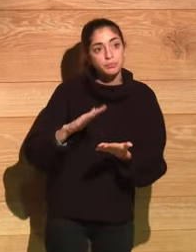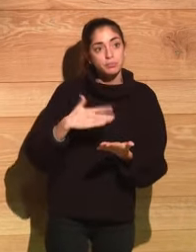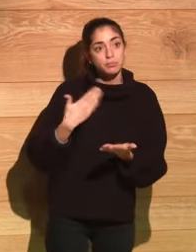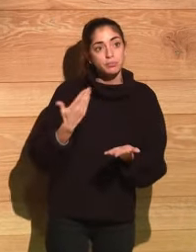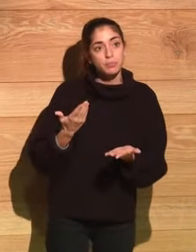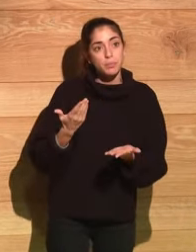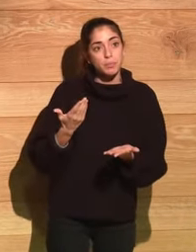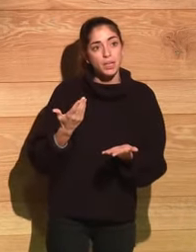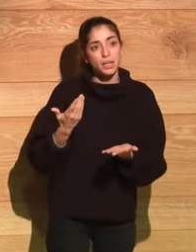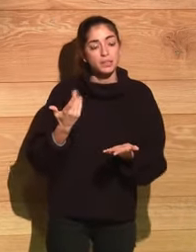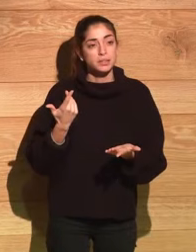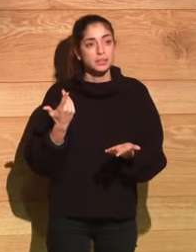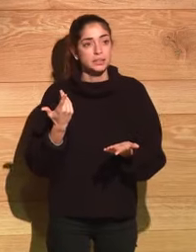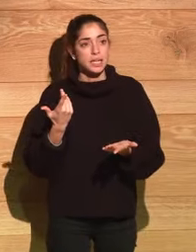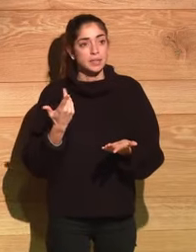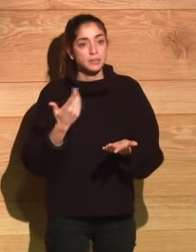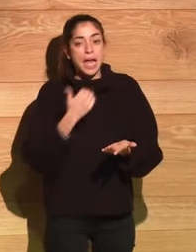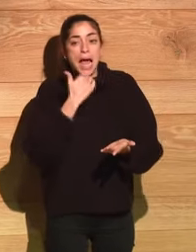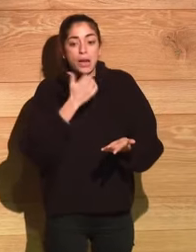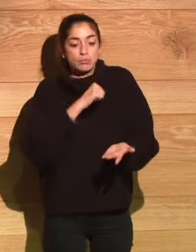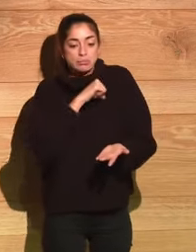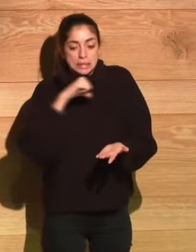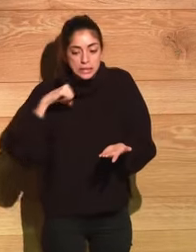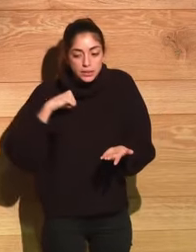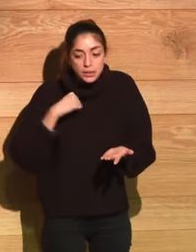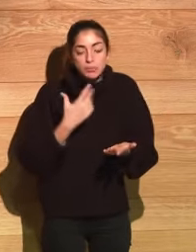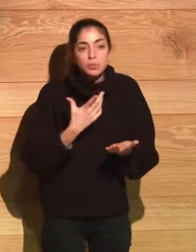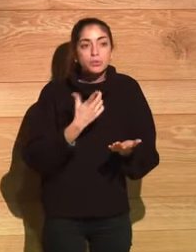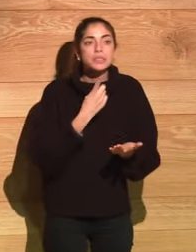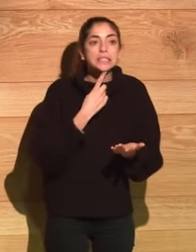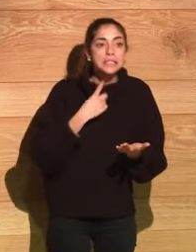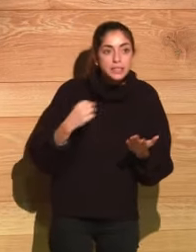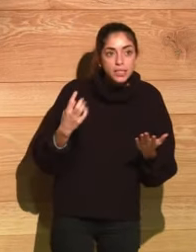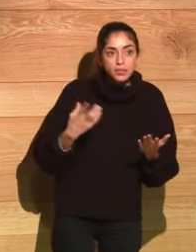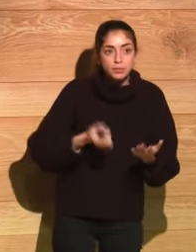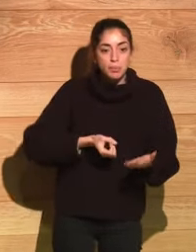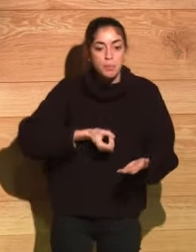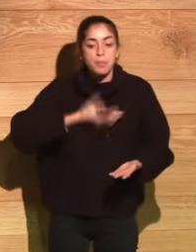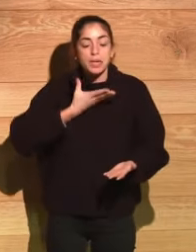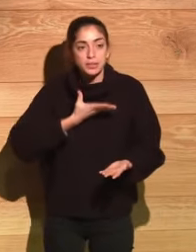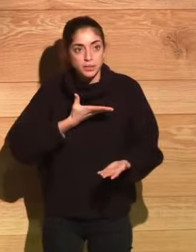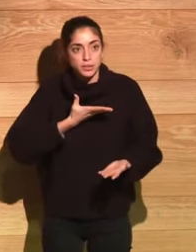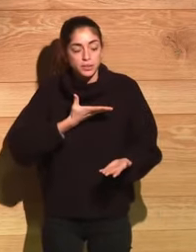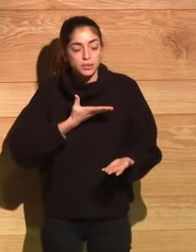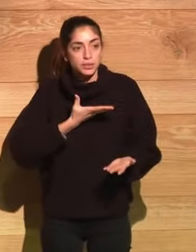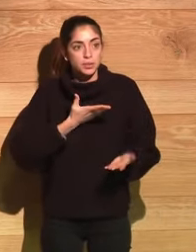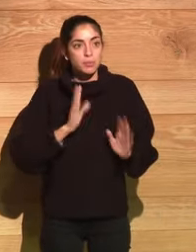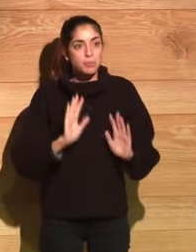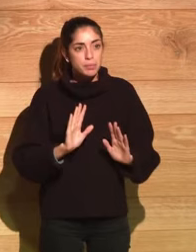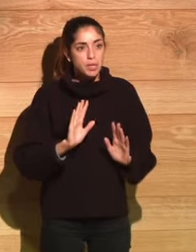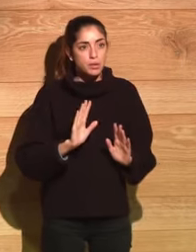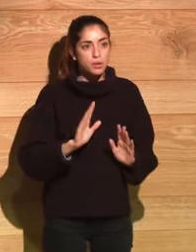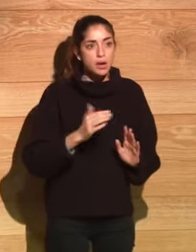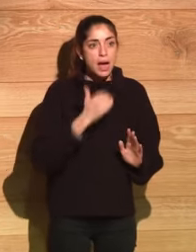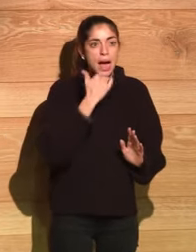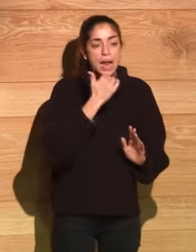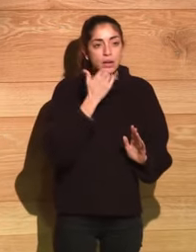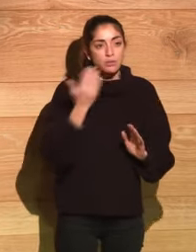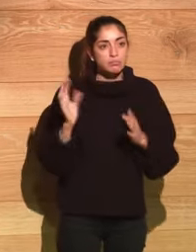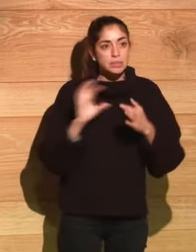más íntima, una poesía de deseos, una poesía de pasión, pero sobre todo, y me interesa mucho eso que has dicho, es una poesía de